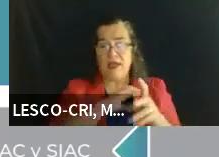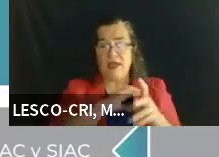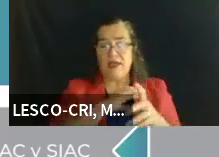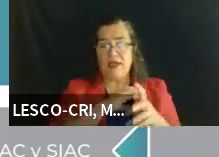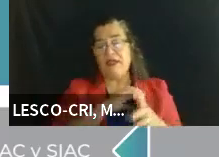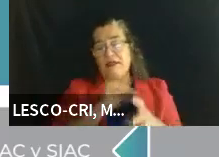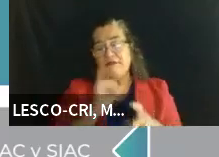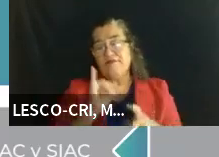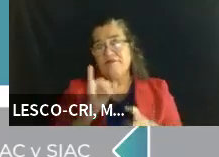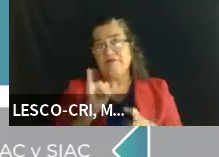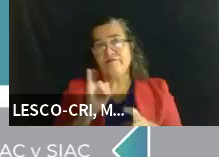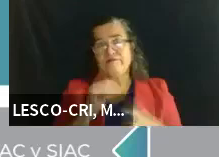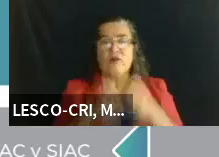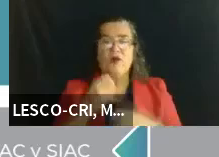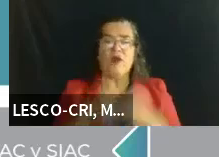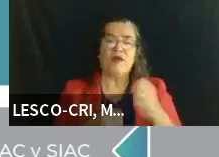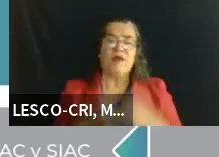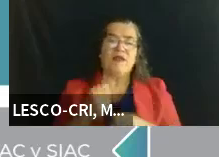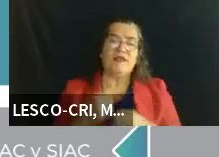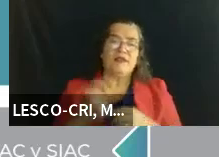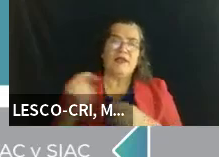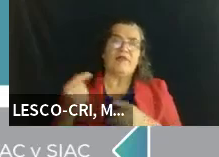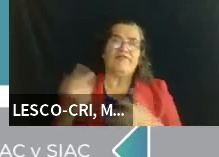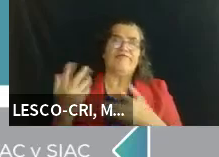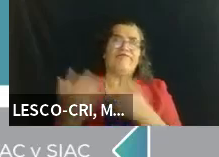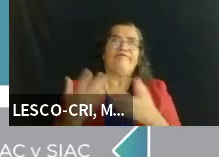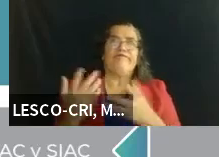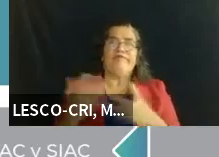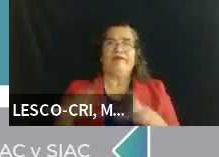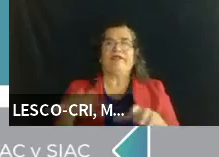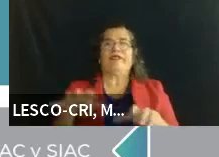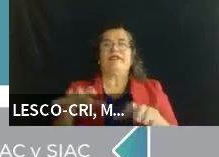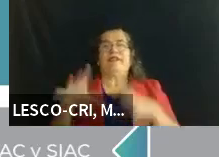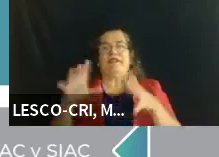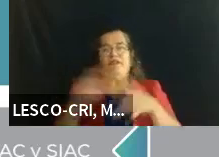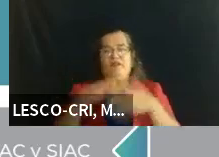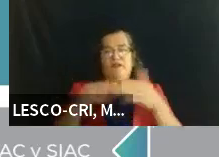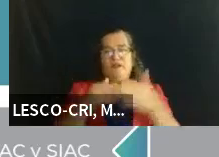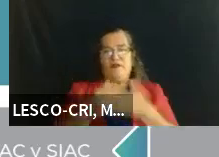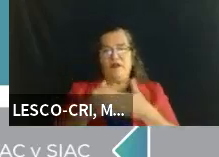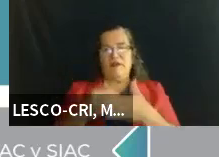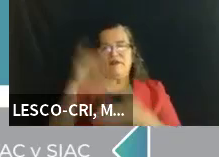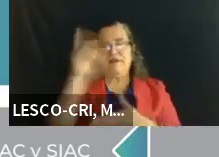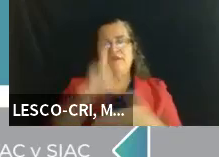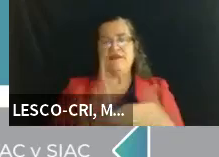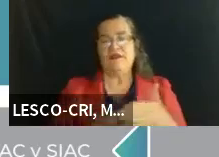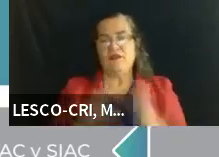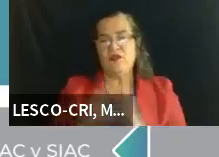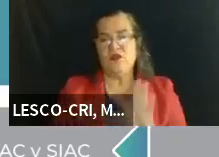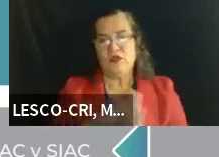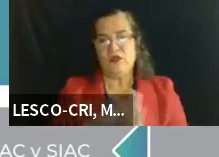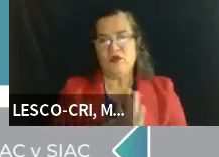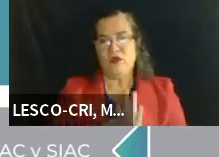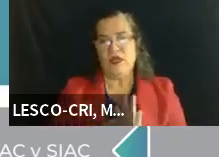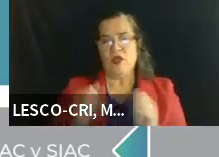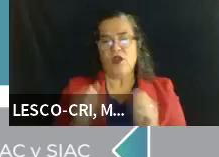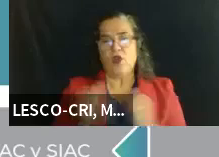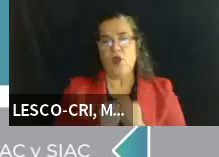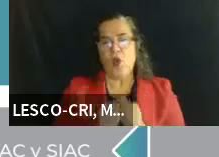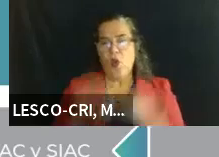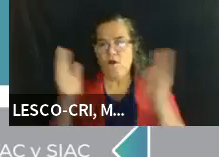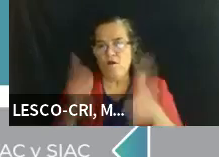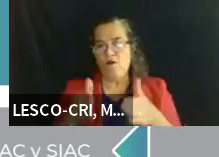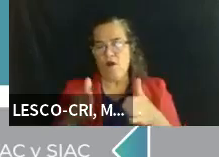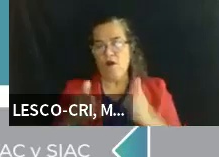de los problemas que interpelan, que ponen en tensión todo esto que hablábamos del diseño curricular con foco en competencias